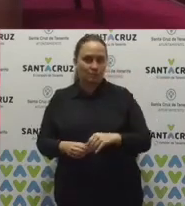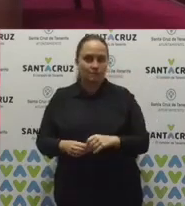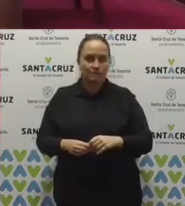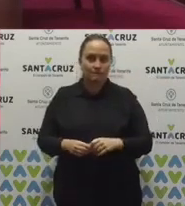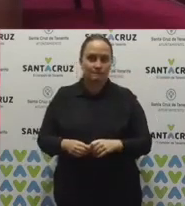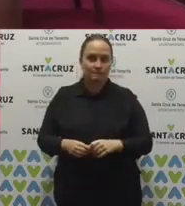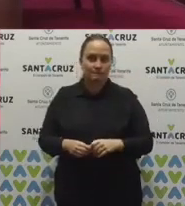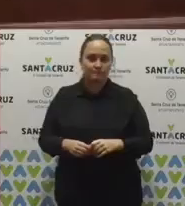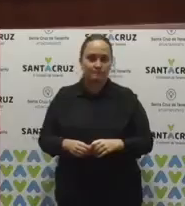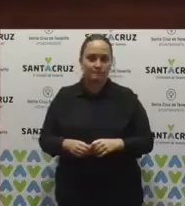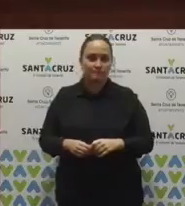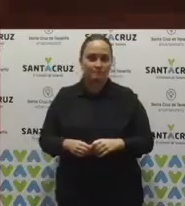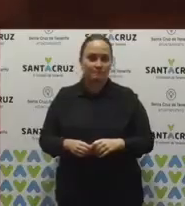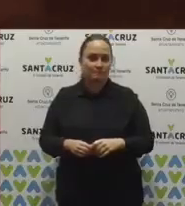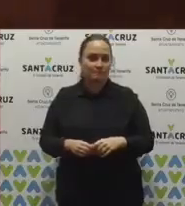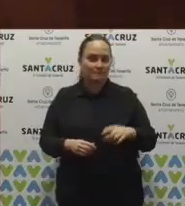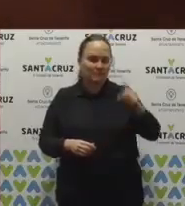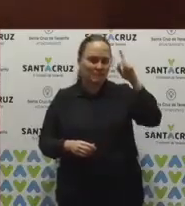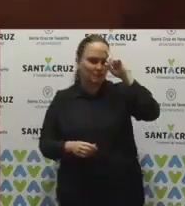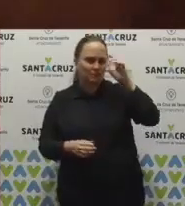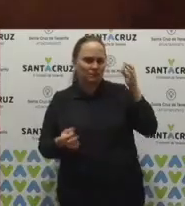es que no sé quién es